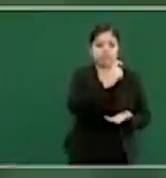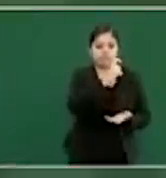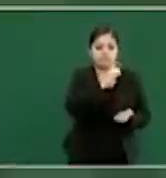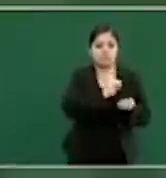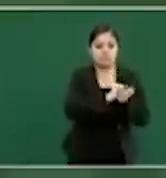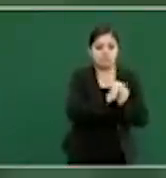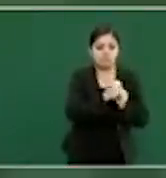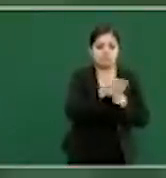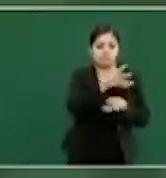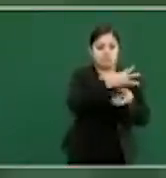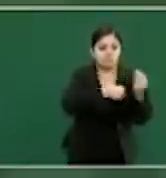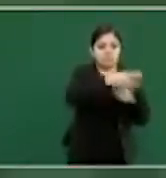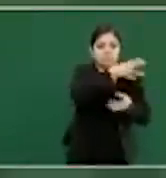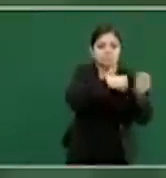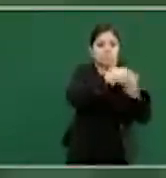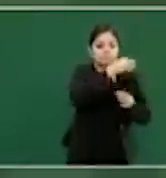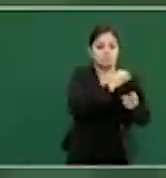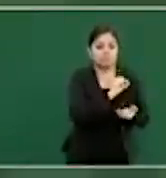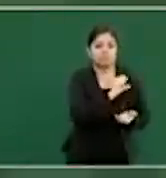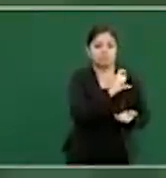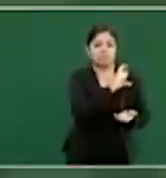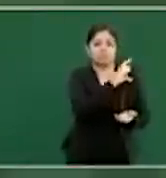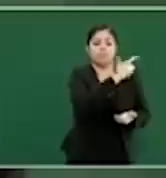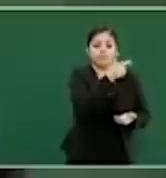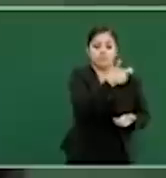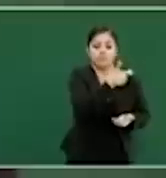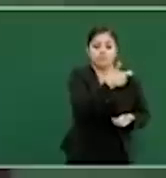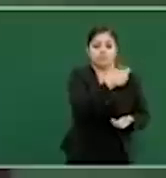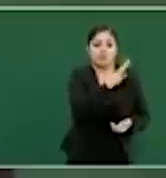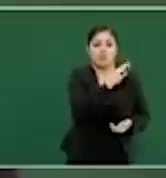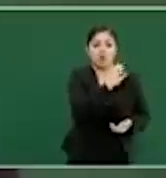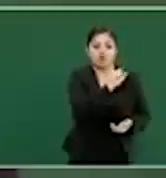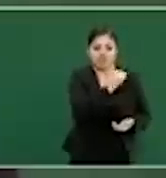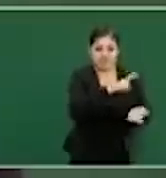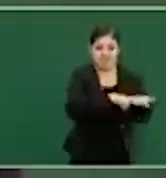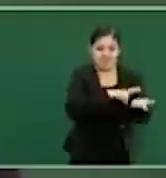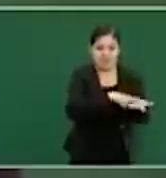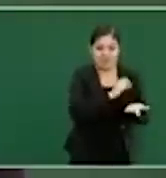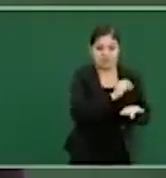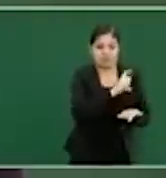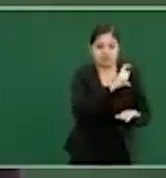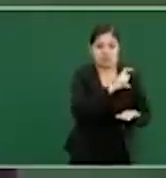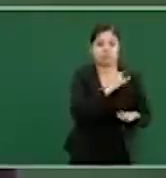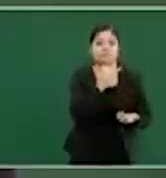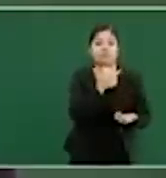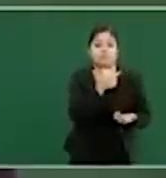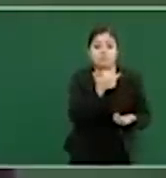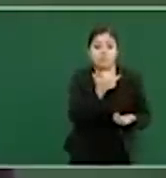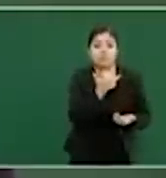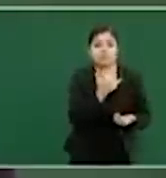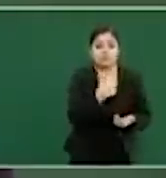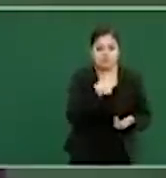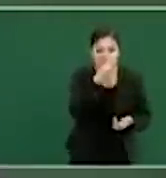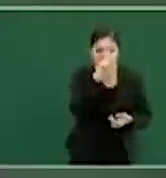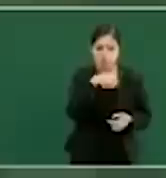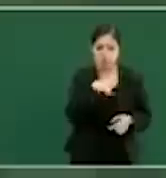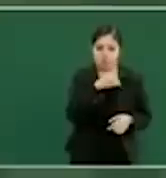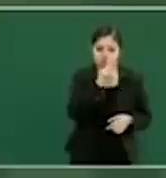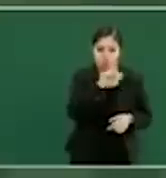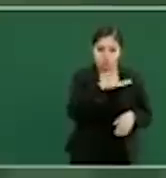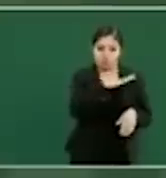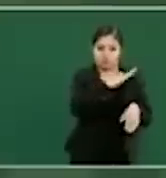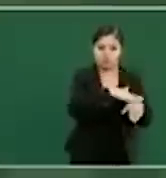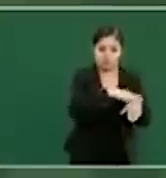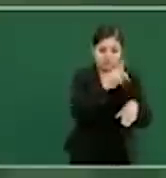utilidades en la bolsa de valores y por si fuese poco les doy un dato